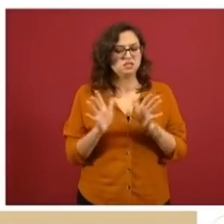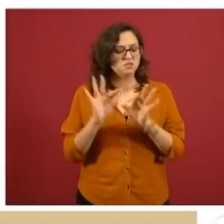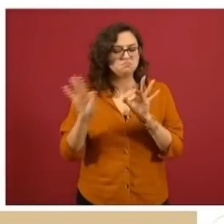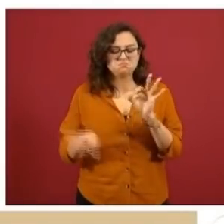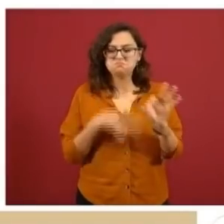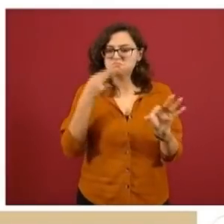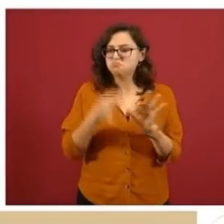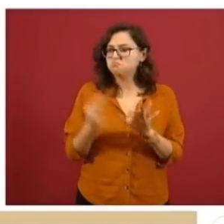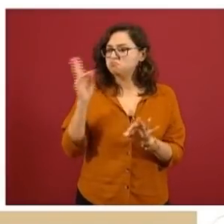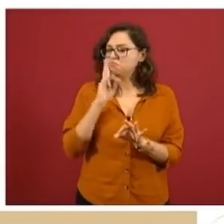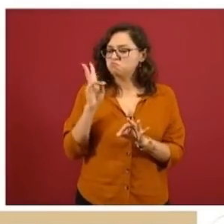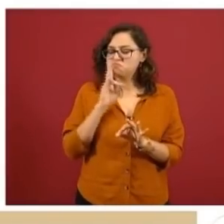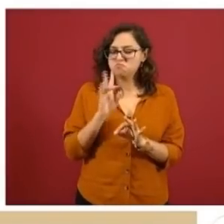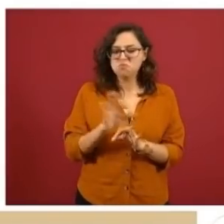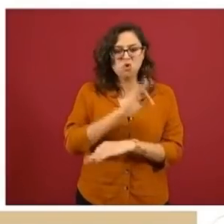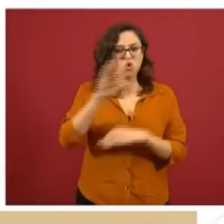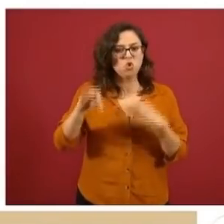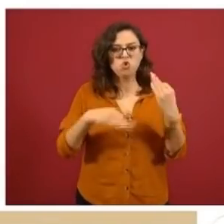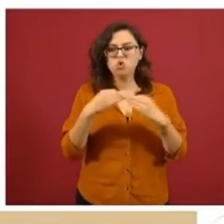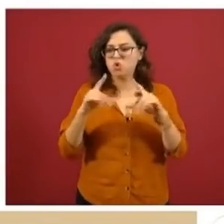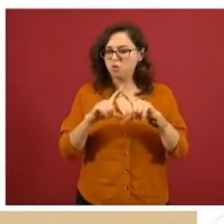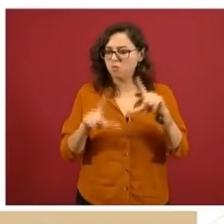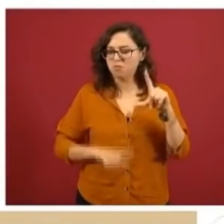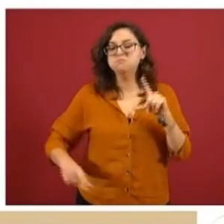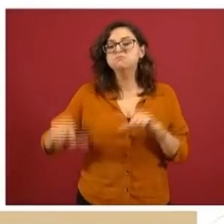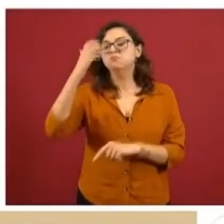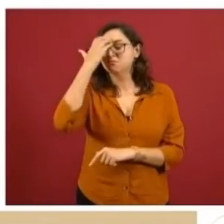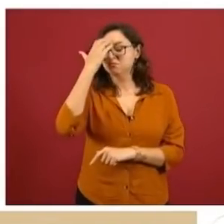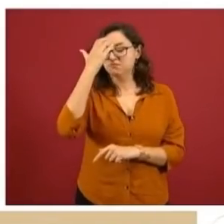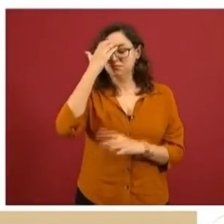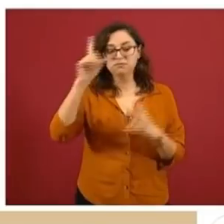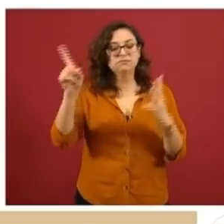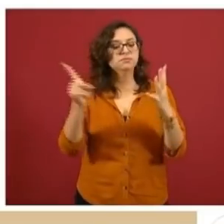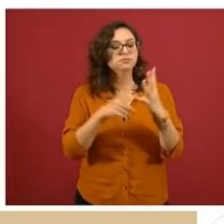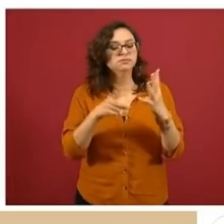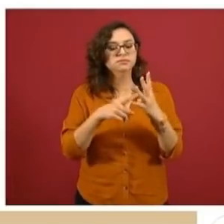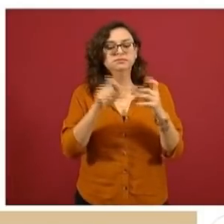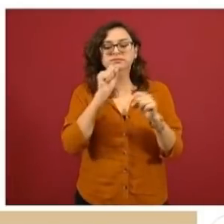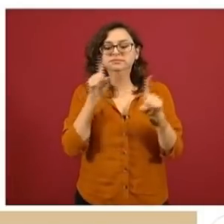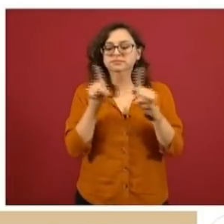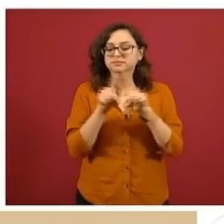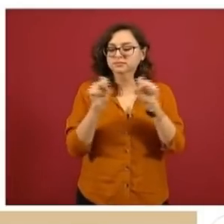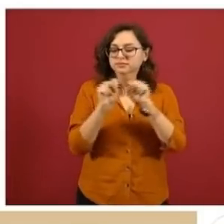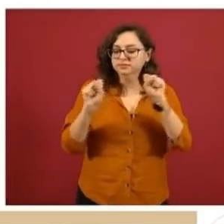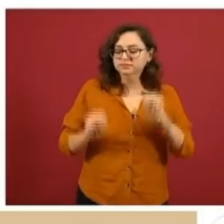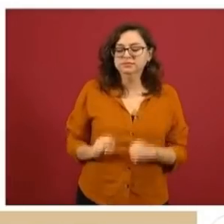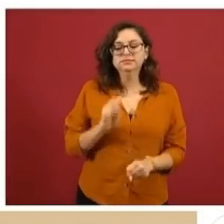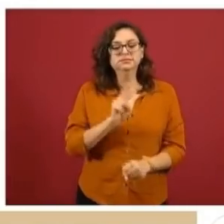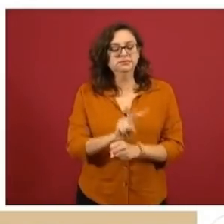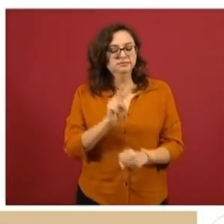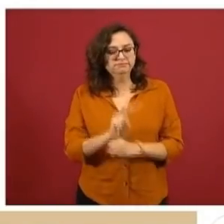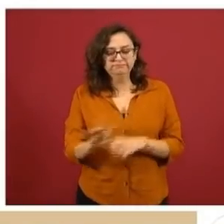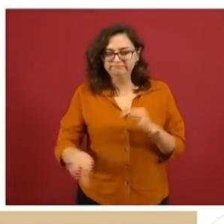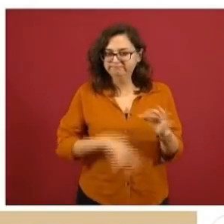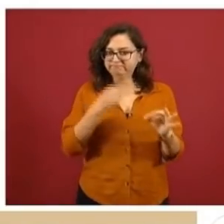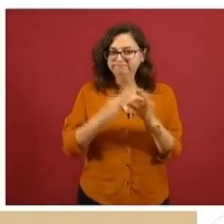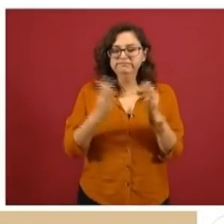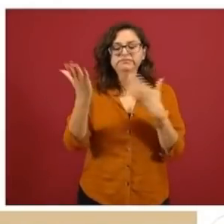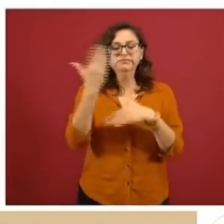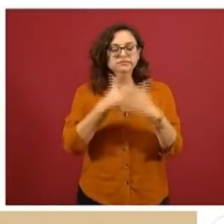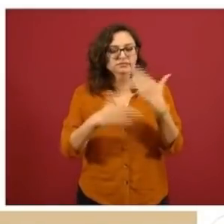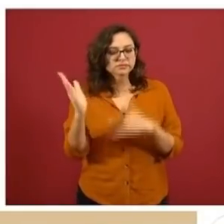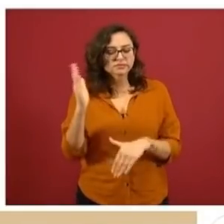manera constante en nuestro país para tratar la enfermedad. Contamos con un sistema de vigilancia eficaz y eficiente que